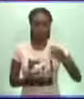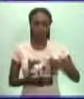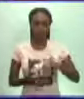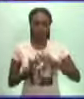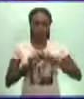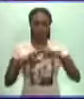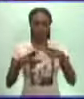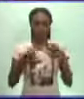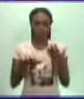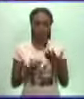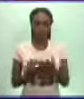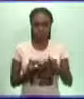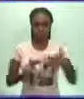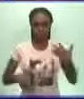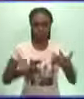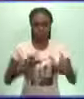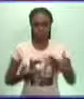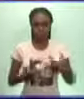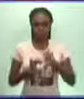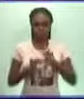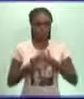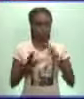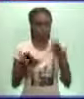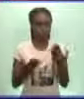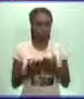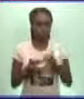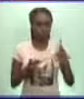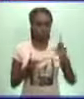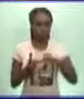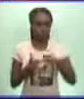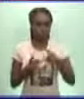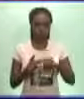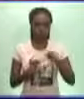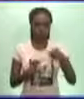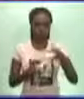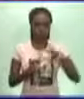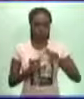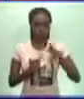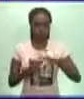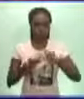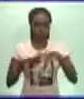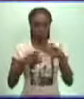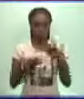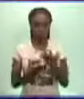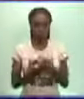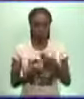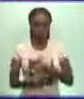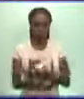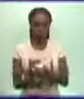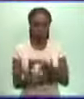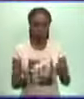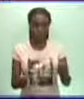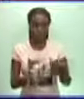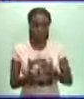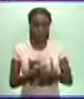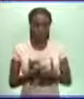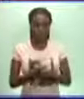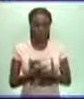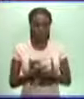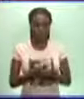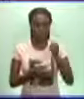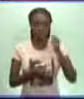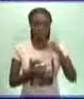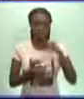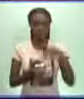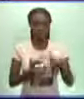y practicando los diferentes contenidos que durante estas emisiones han recibido y también los que recibieron